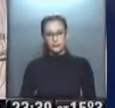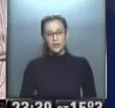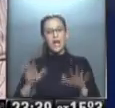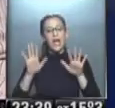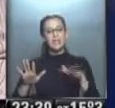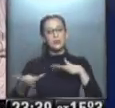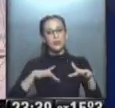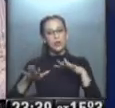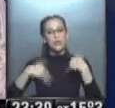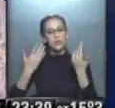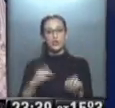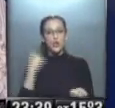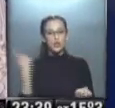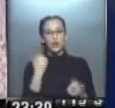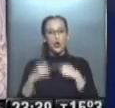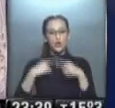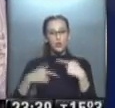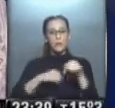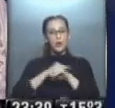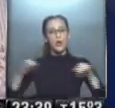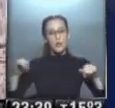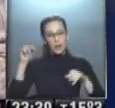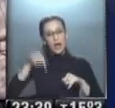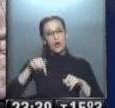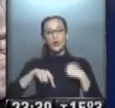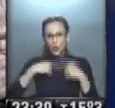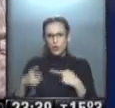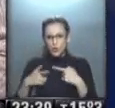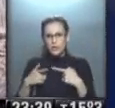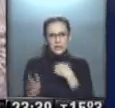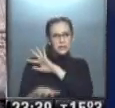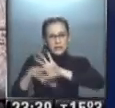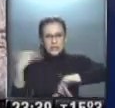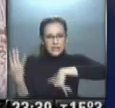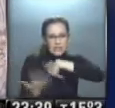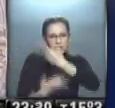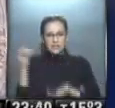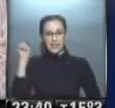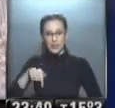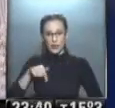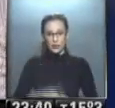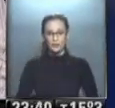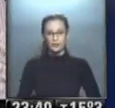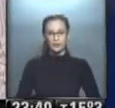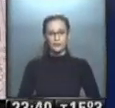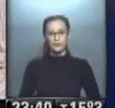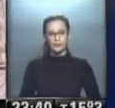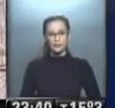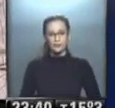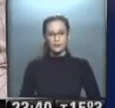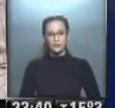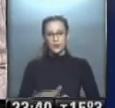Así las cosas, entonces nosotros continuamos con este programa y esto continúa ahora con la polémica del día, que tiene que